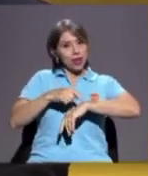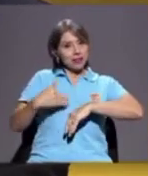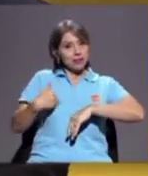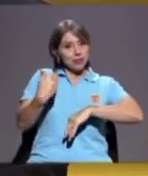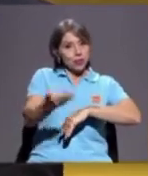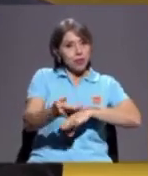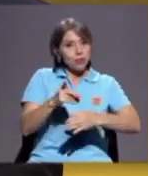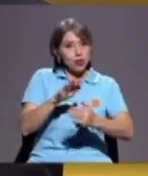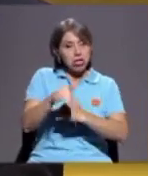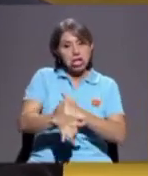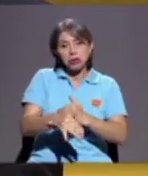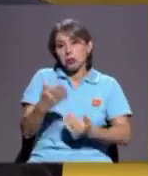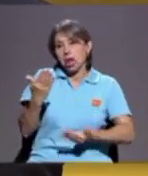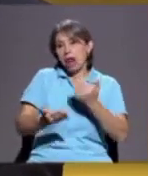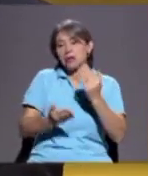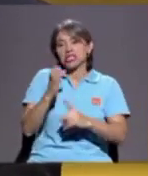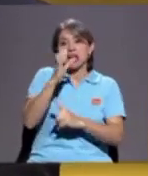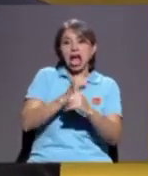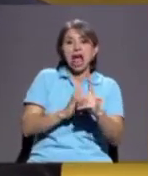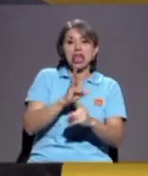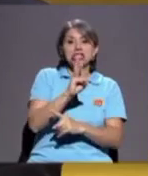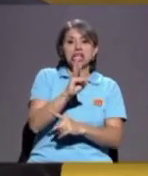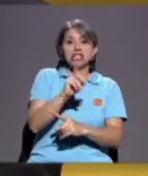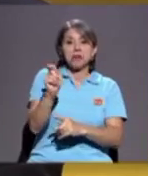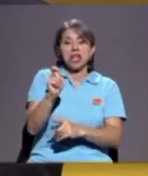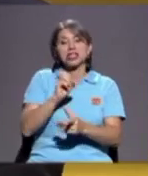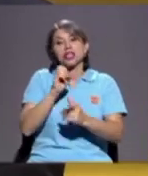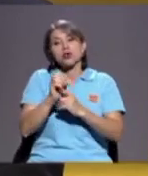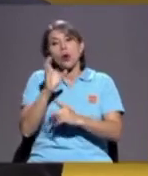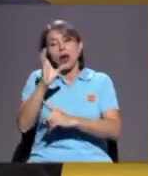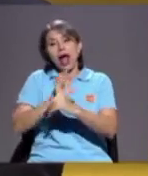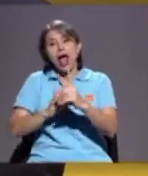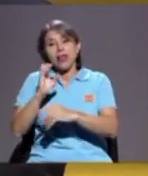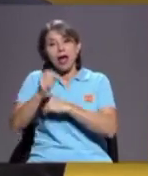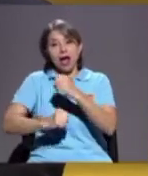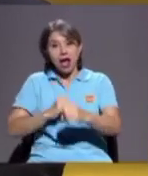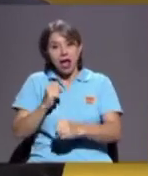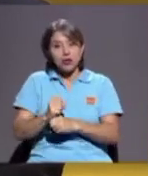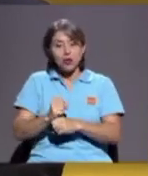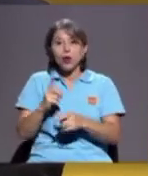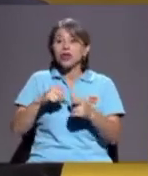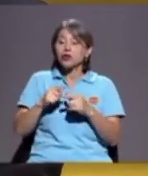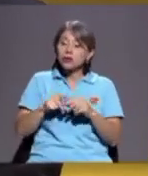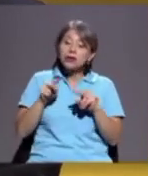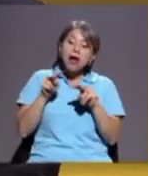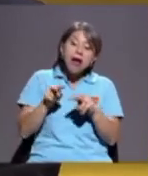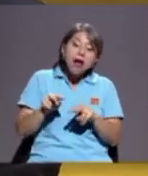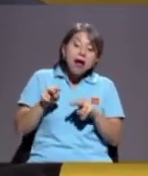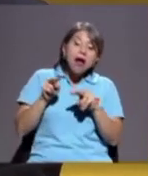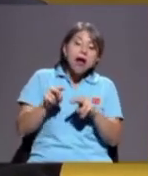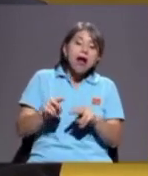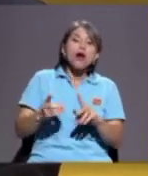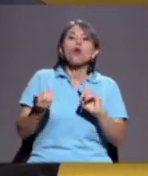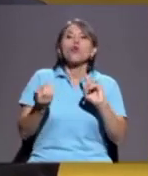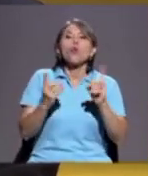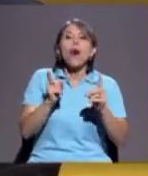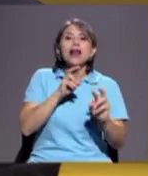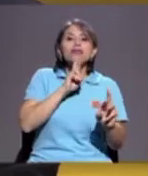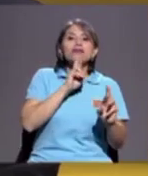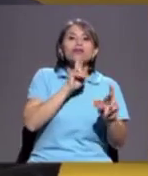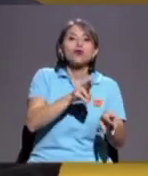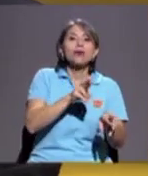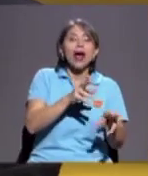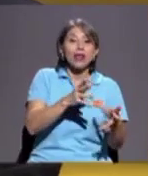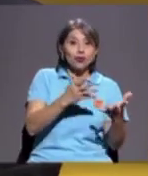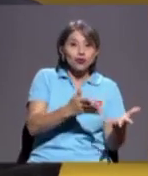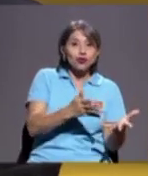ser cada 6 meses, cada año, dependiendo. Entonces, ahí se van viendo cuáles eran los resultados que se querían obtener y si se están obteniendo o